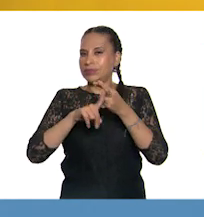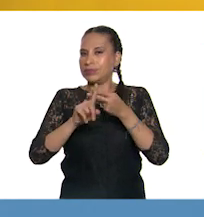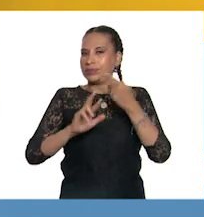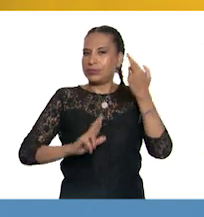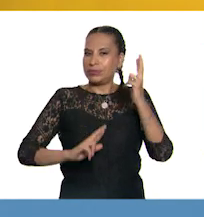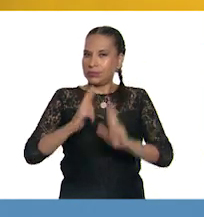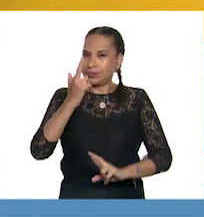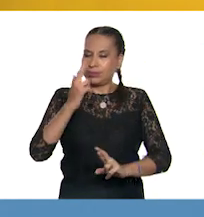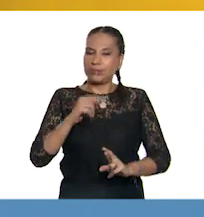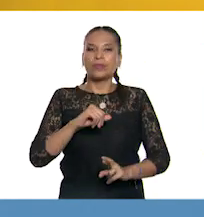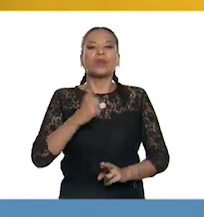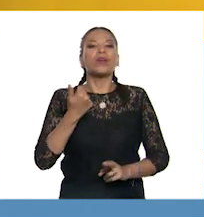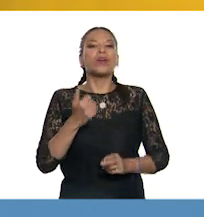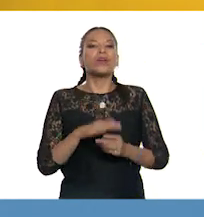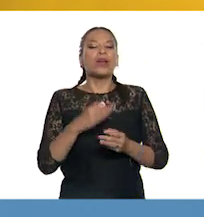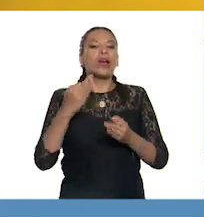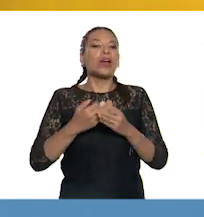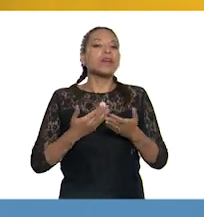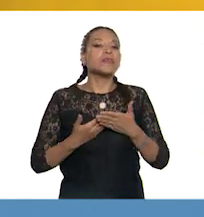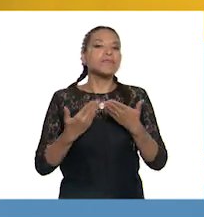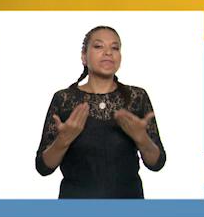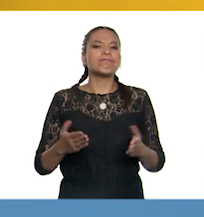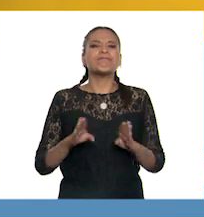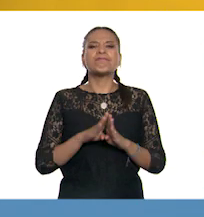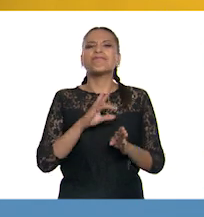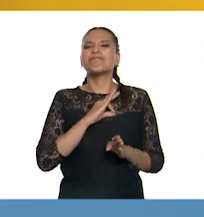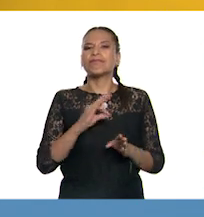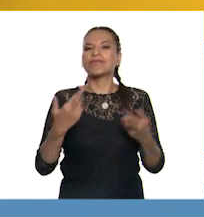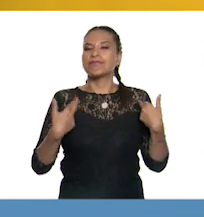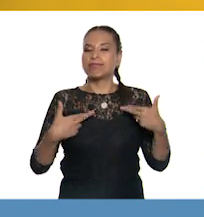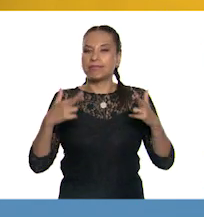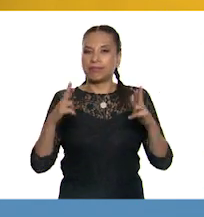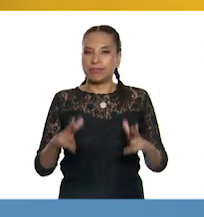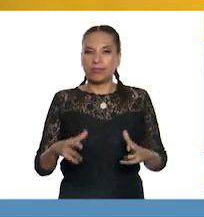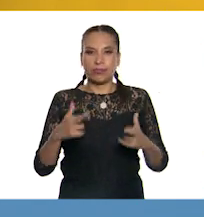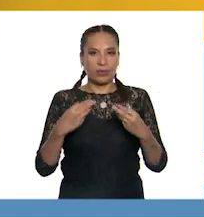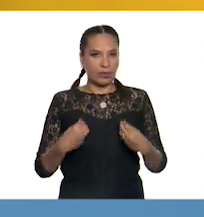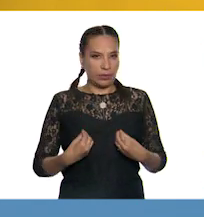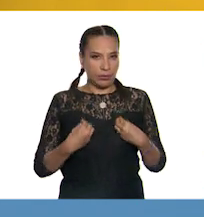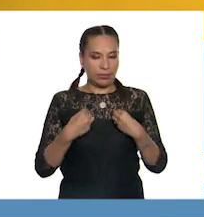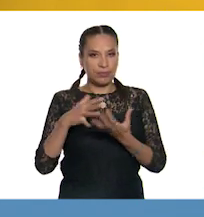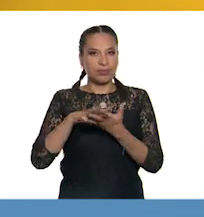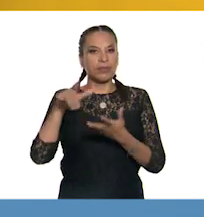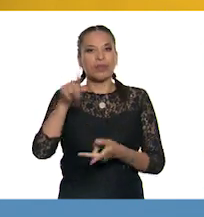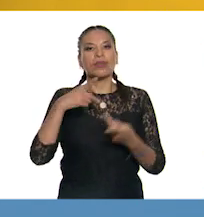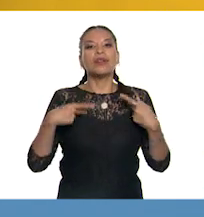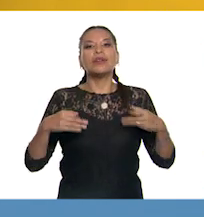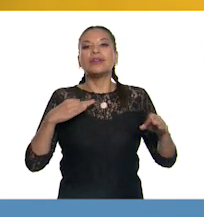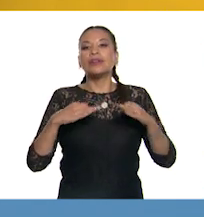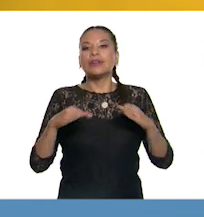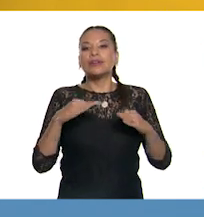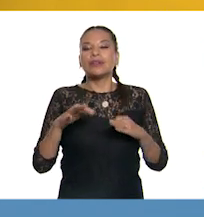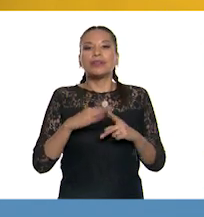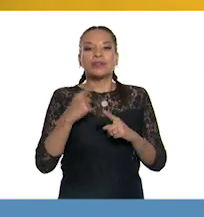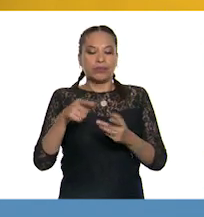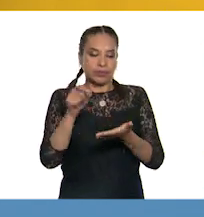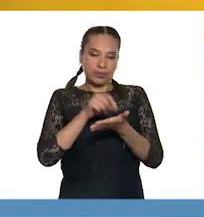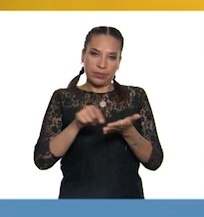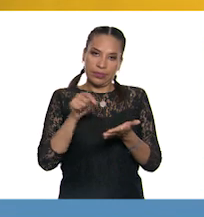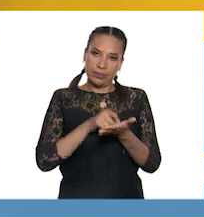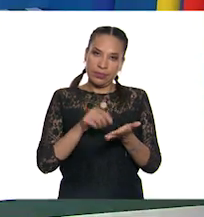Y por otro lado, en la actualidad, ¿cómo crees que podría representarse la realidad de la mayoría de los trabajadores por medio de la